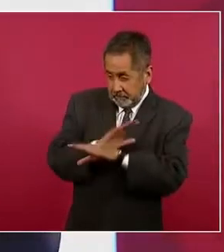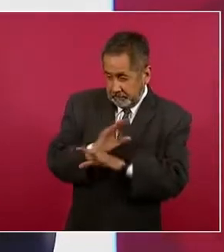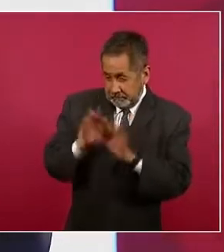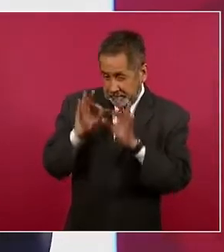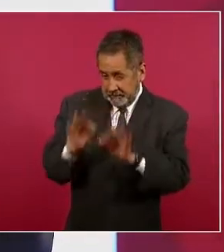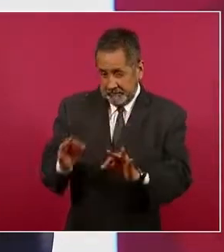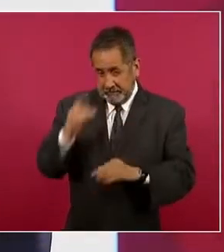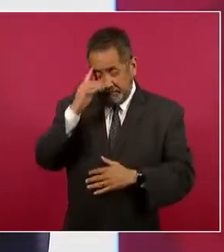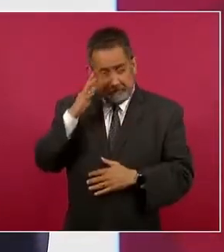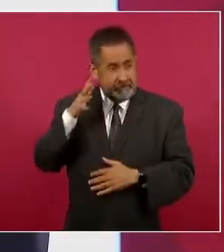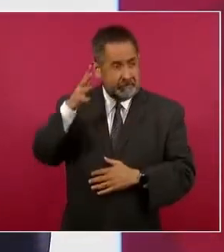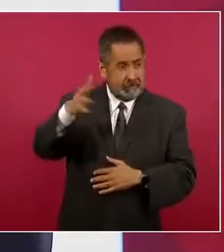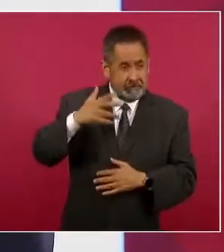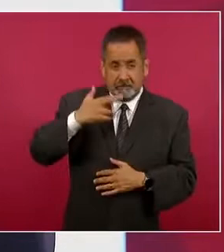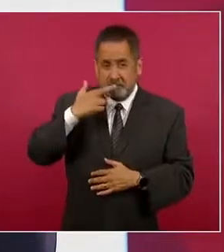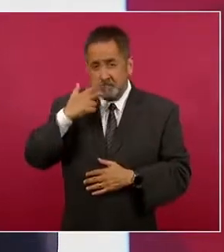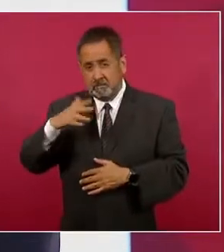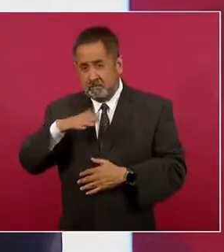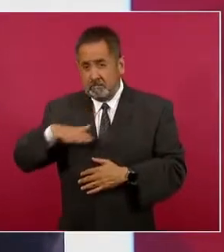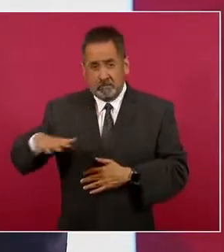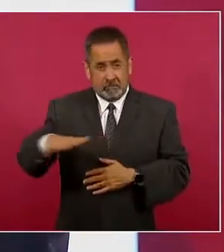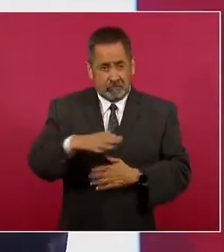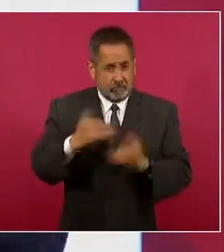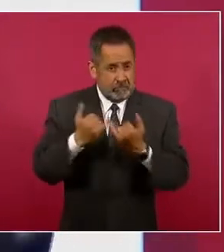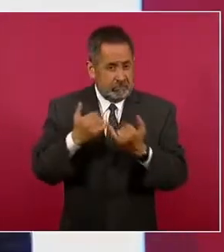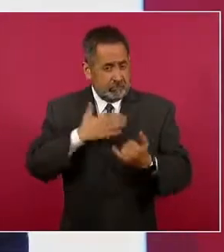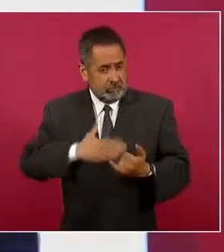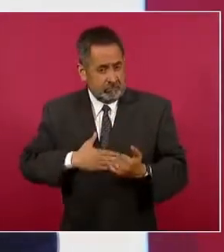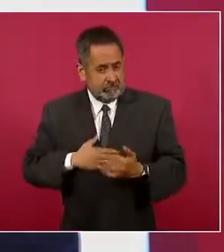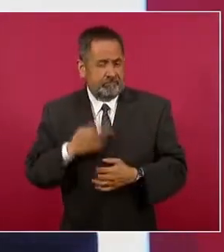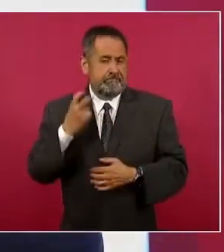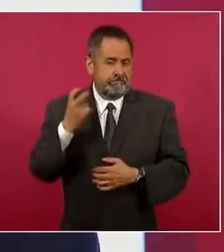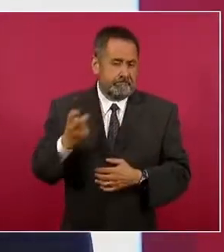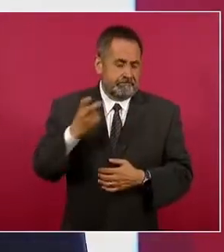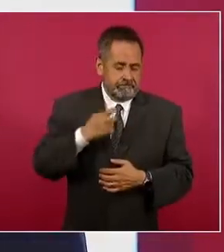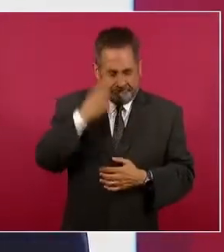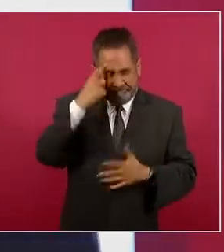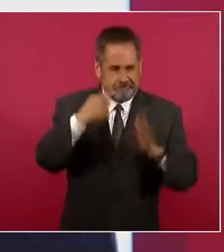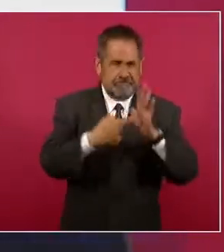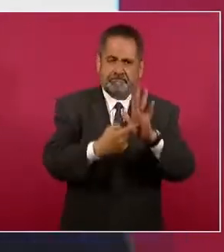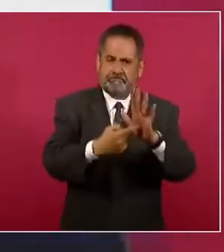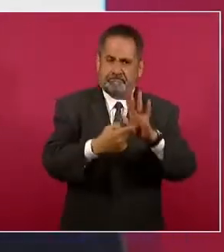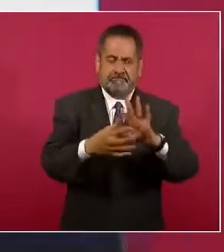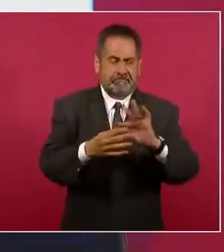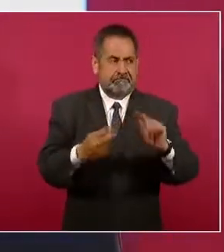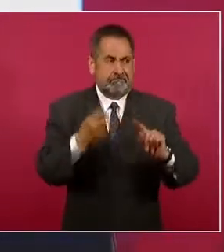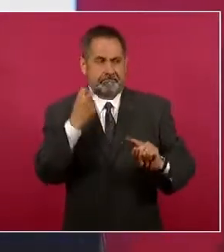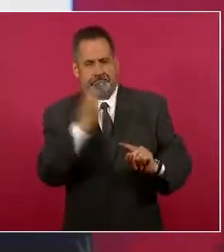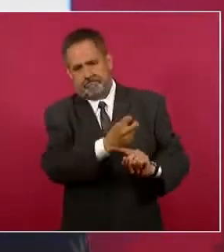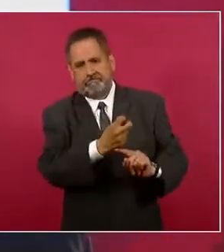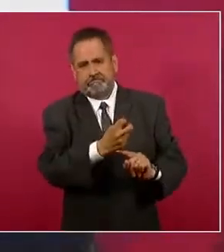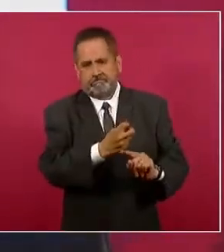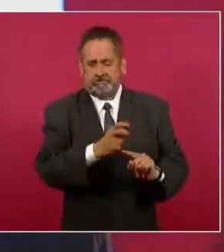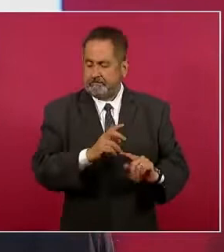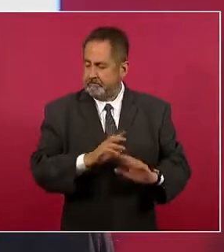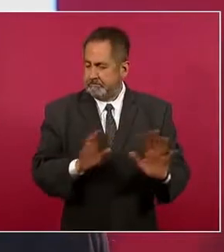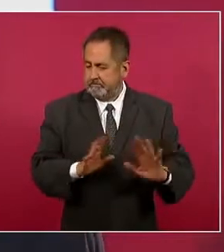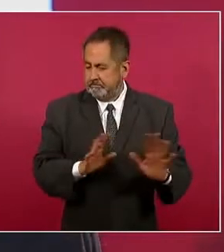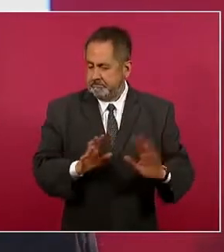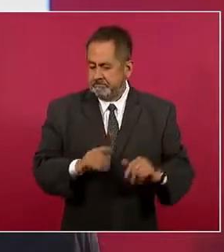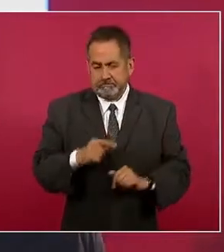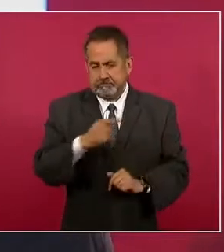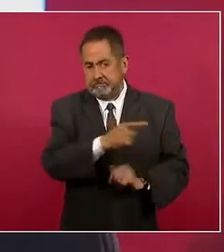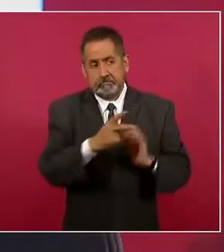tener una sociedad mejor, pues hay que decir que esto